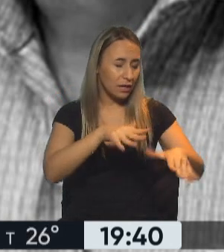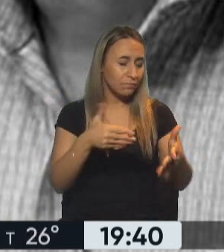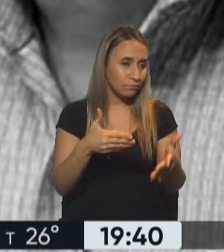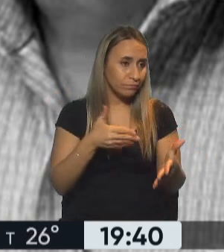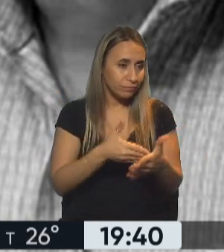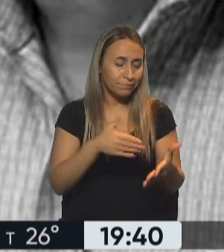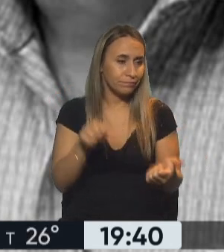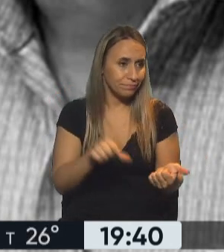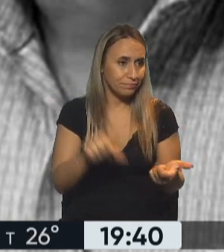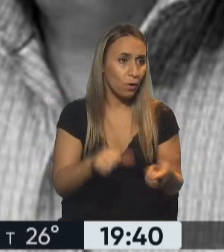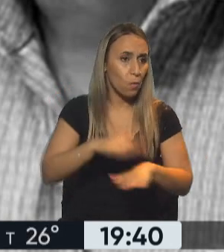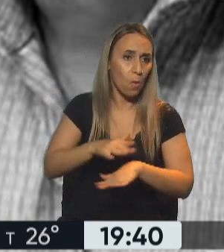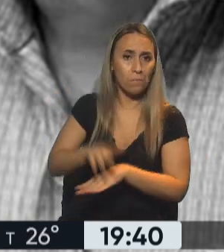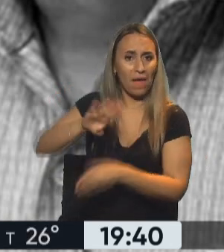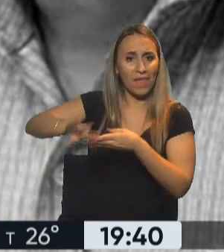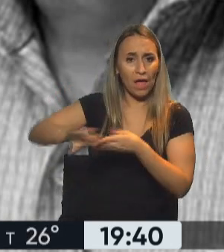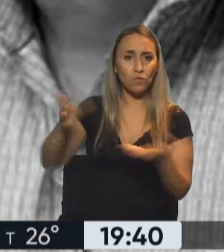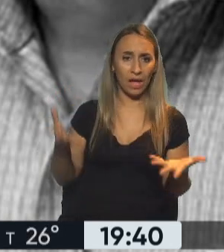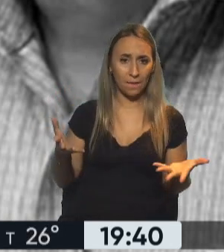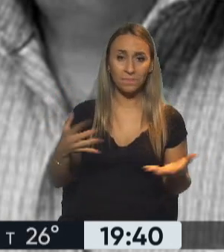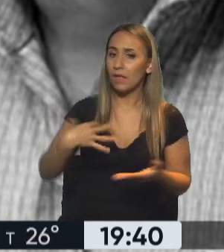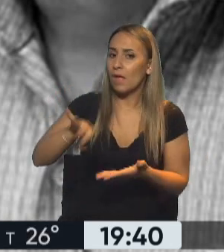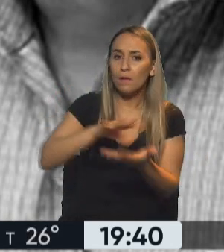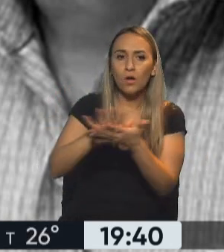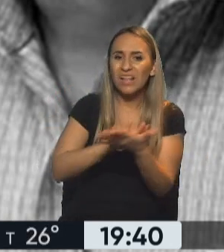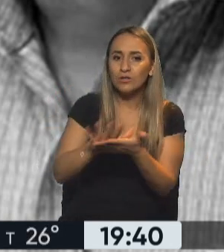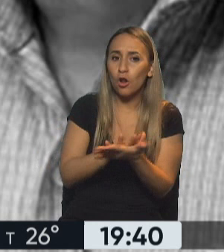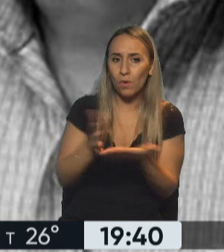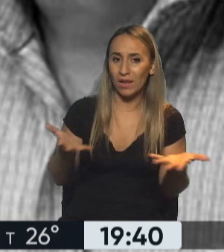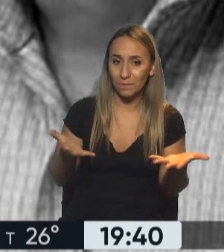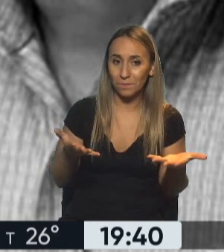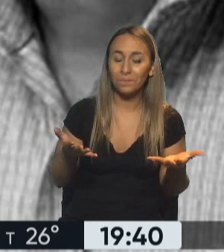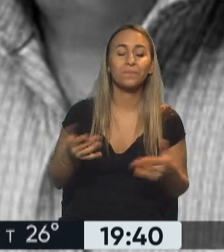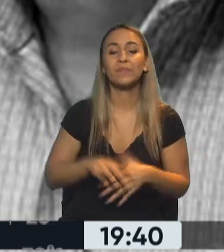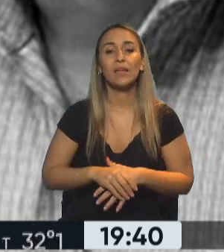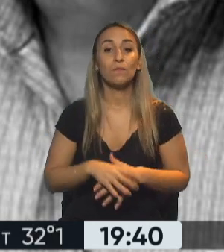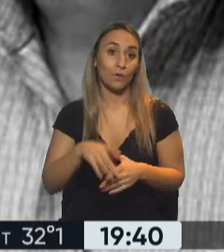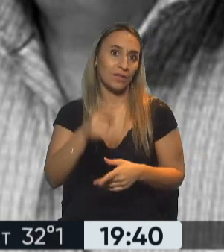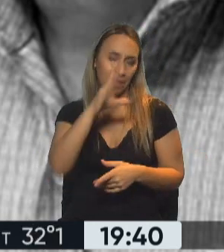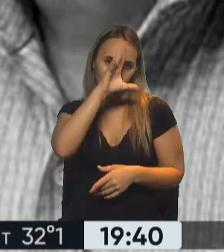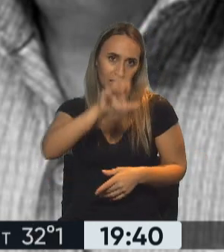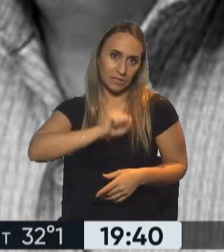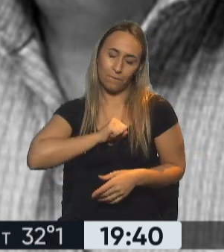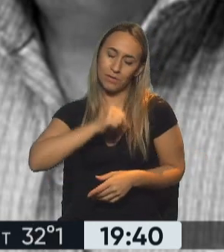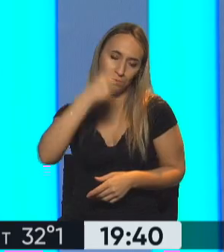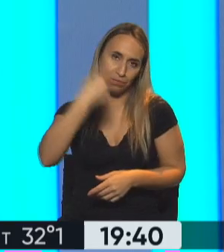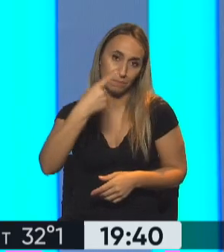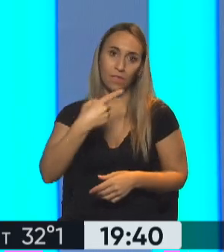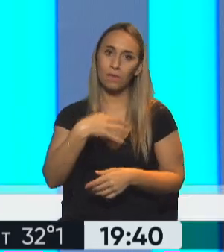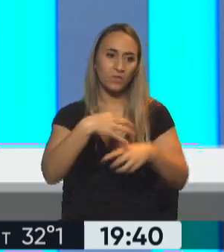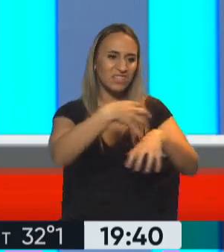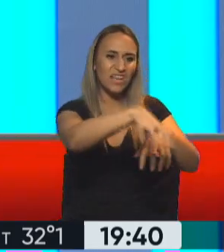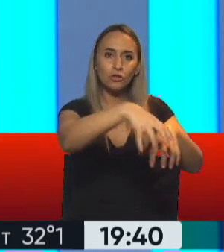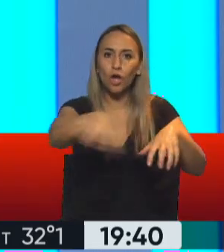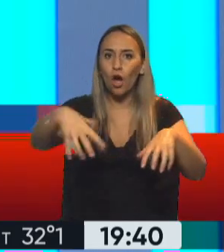todas. Bueno, es un poco lo que decíamos recién, ¿no? Pero me parece que el principal objetivo, el principal desafío es eso, cómo nuclear a todos los distintos